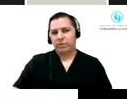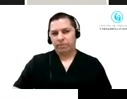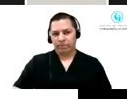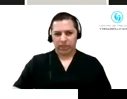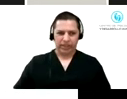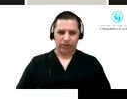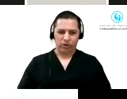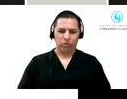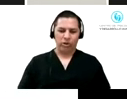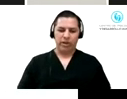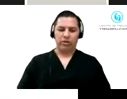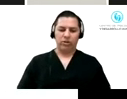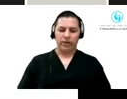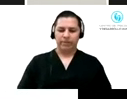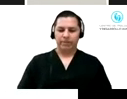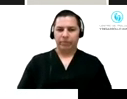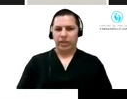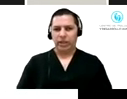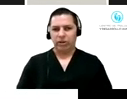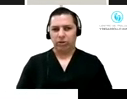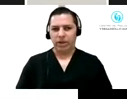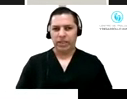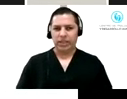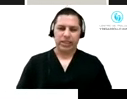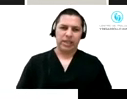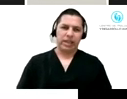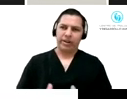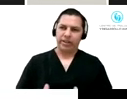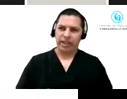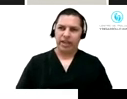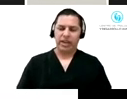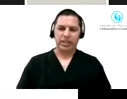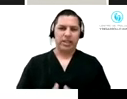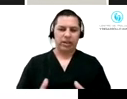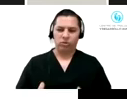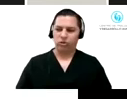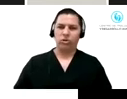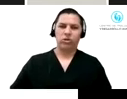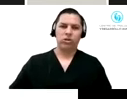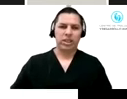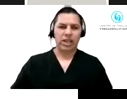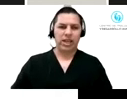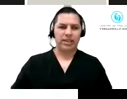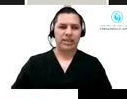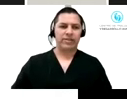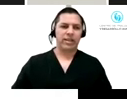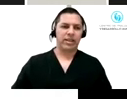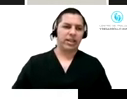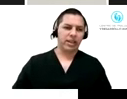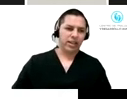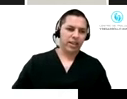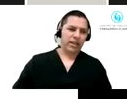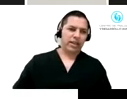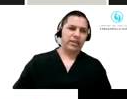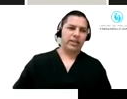específicos, qué sé yo, los movimientos de hombres desde la diversidad, desde la inclusión, desde la